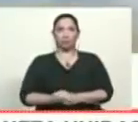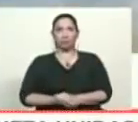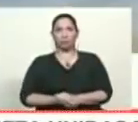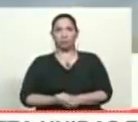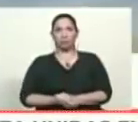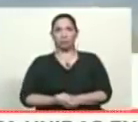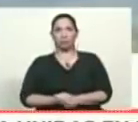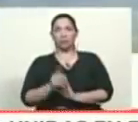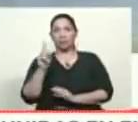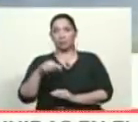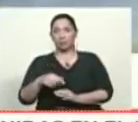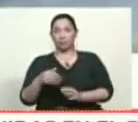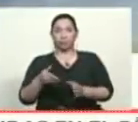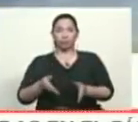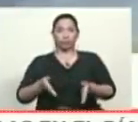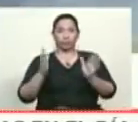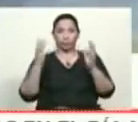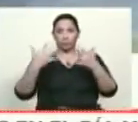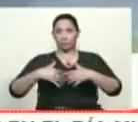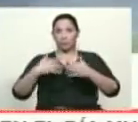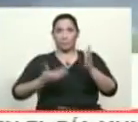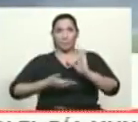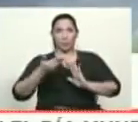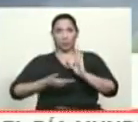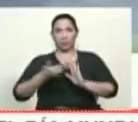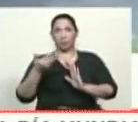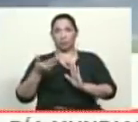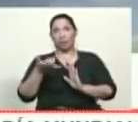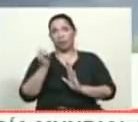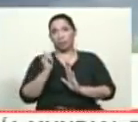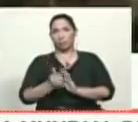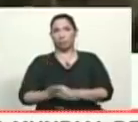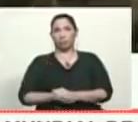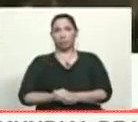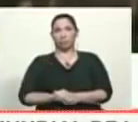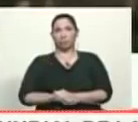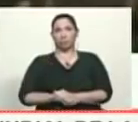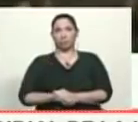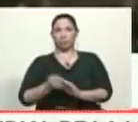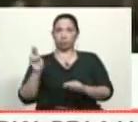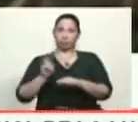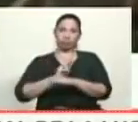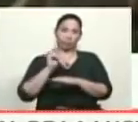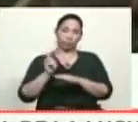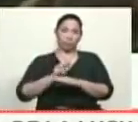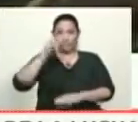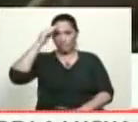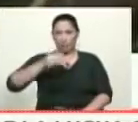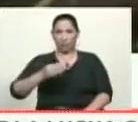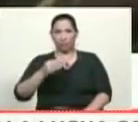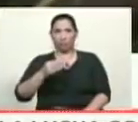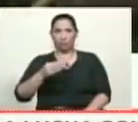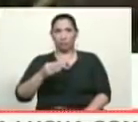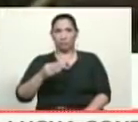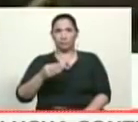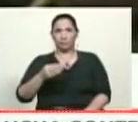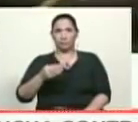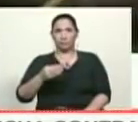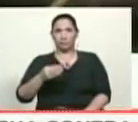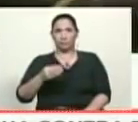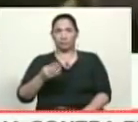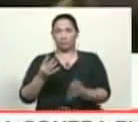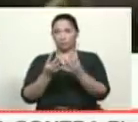tenemos instalaciones importantes, inclusive hay unidades militares que están acantonadas en ambos